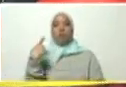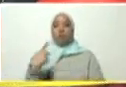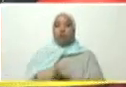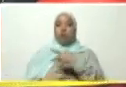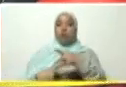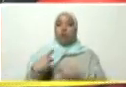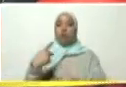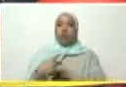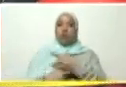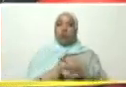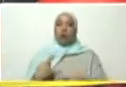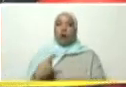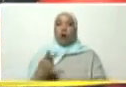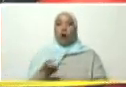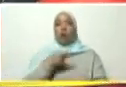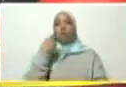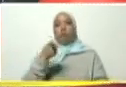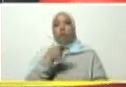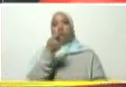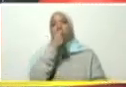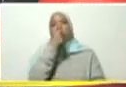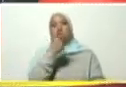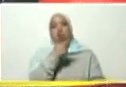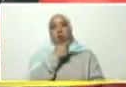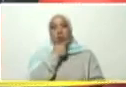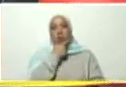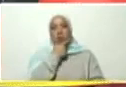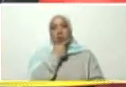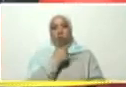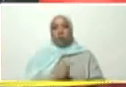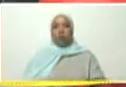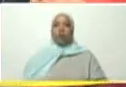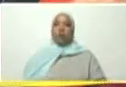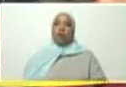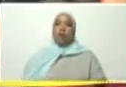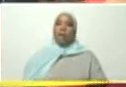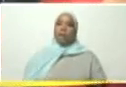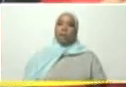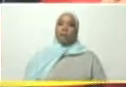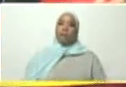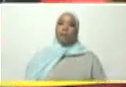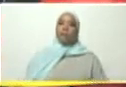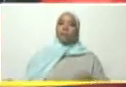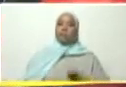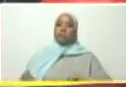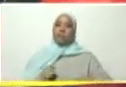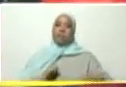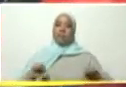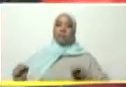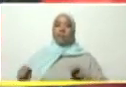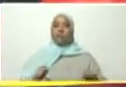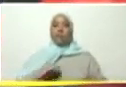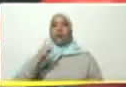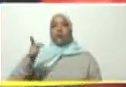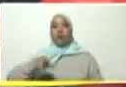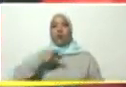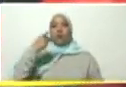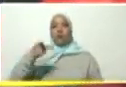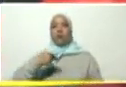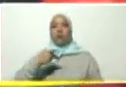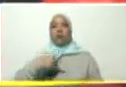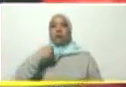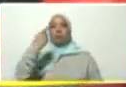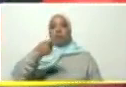Dinámico bonito también hemos visto pues a todos los movimientos políticos partidos grupos del Gran